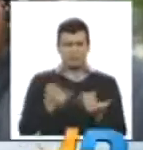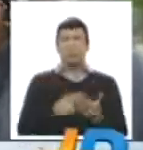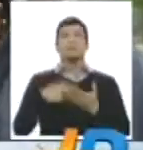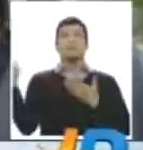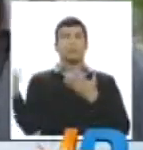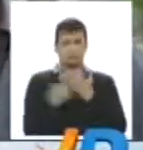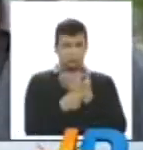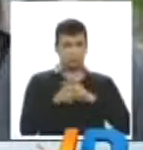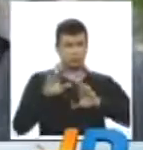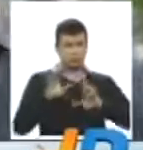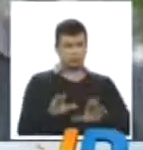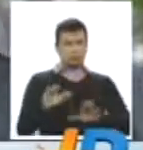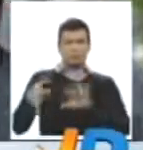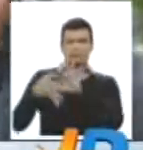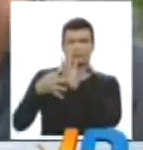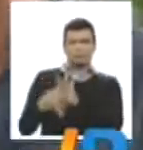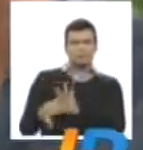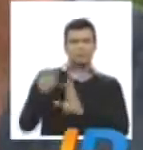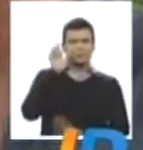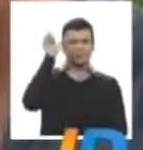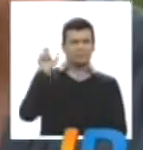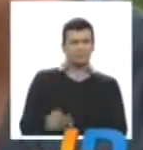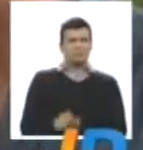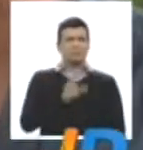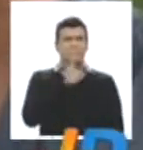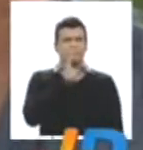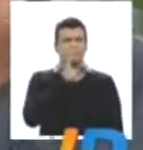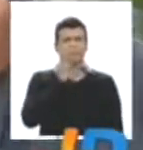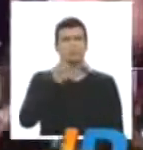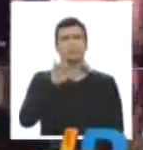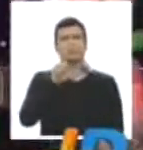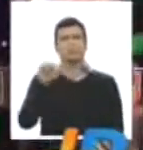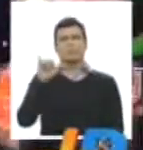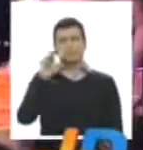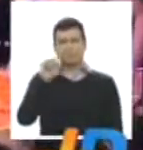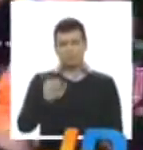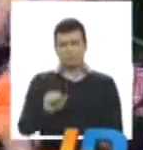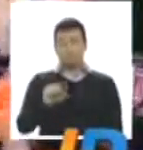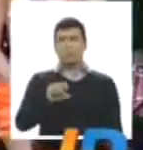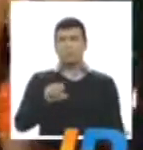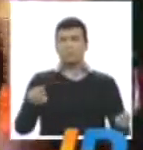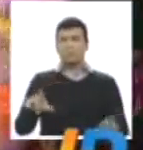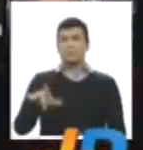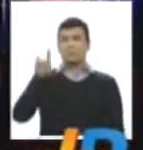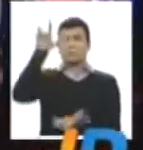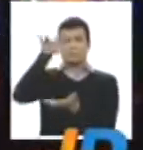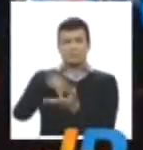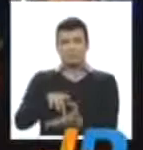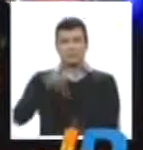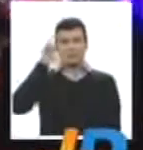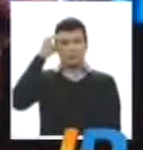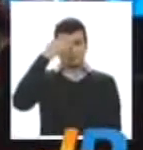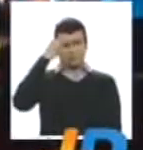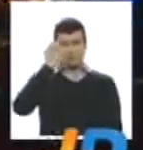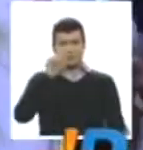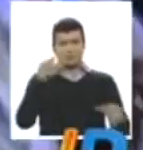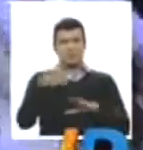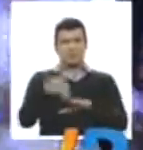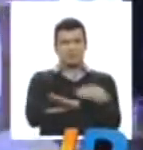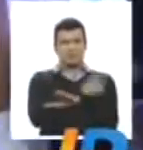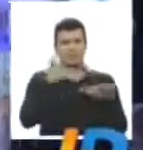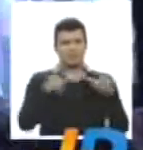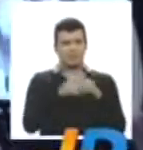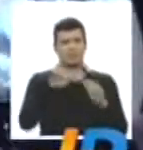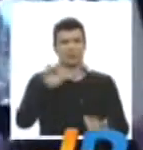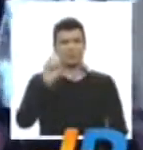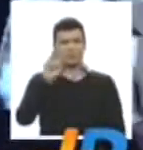también de la mano de mi amigo y productor John William Upegui. Su viaje a México lo hizo cuando fue una de las voces de la orquesta Jambao. Después de un